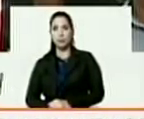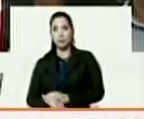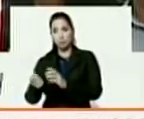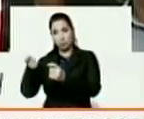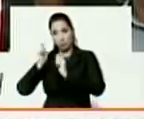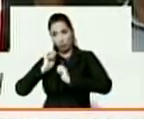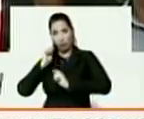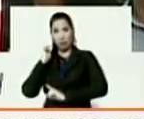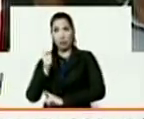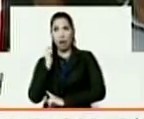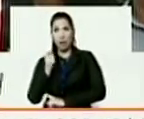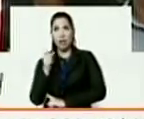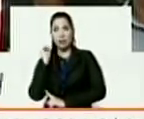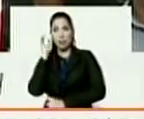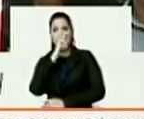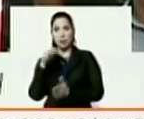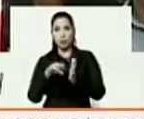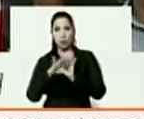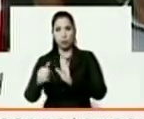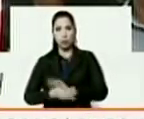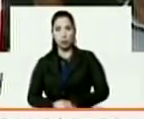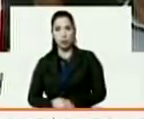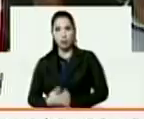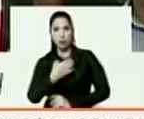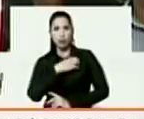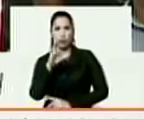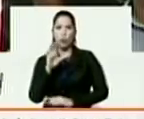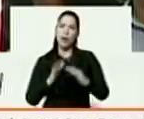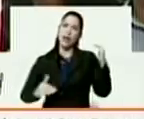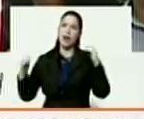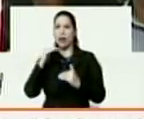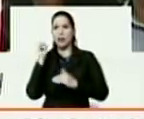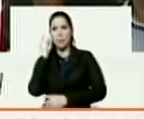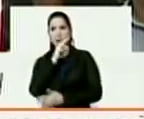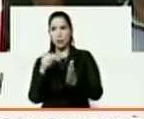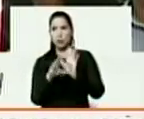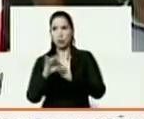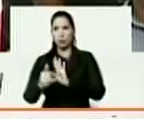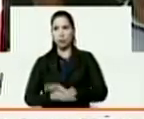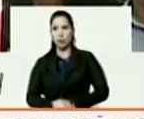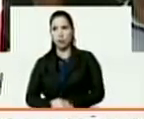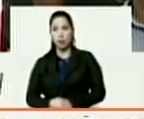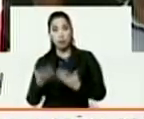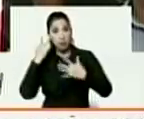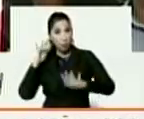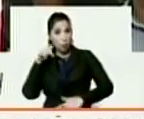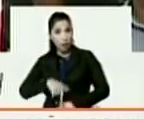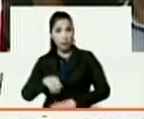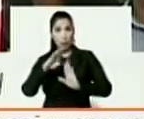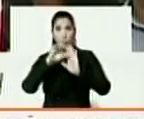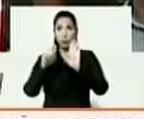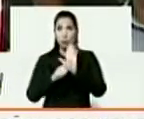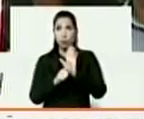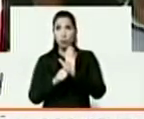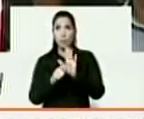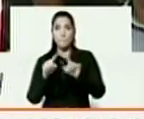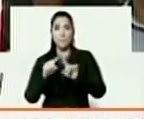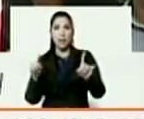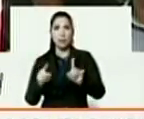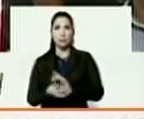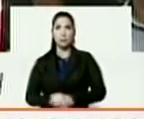constituyente sobre misiva asamblea nacional constituyente según esta constitución para